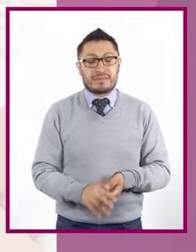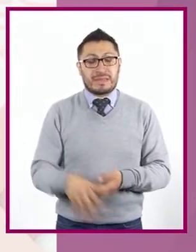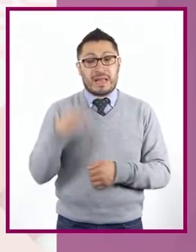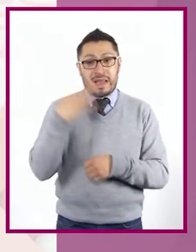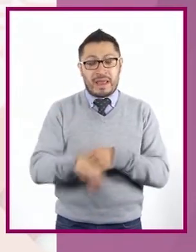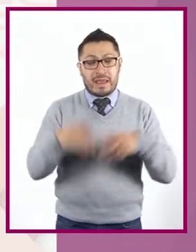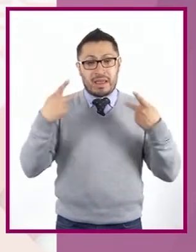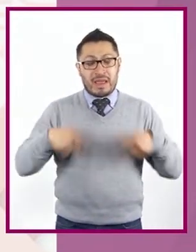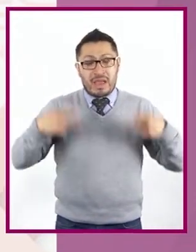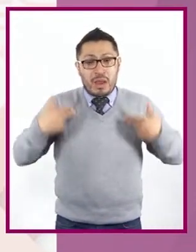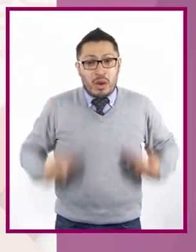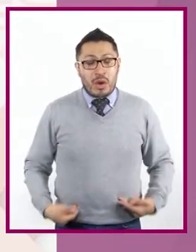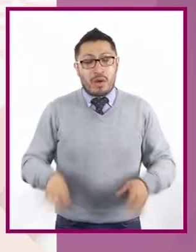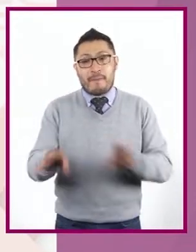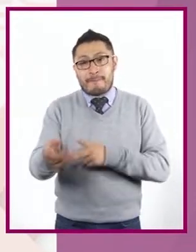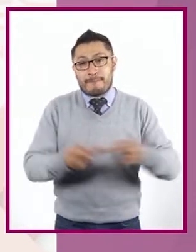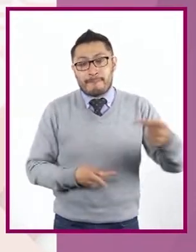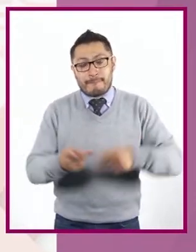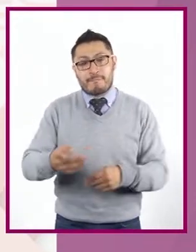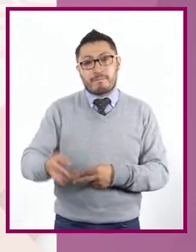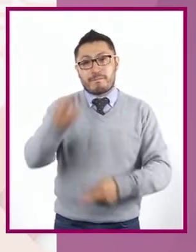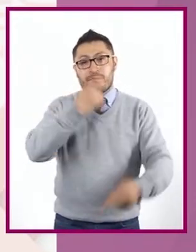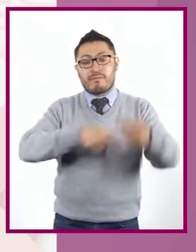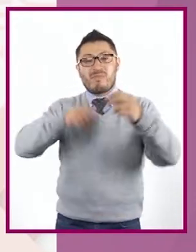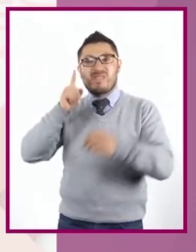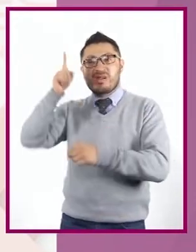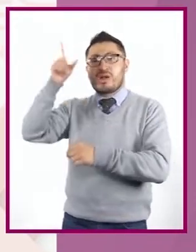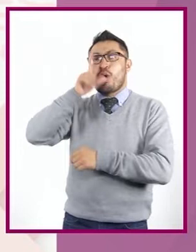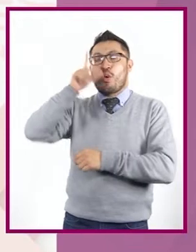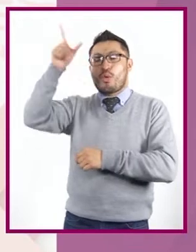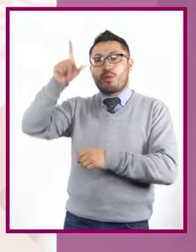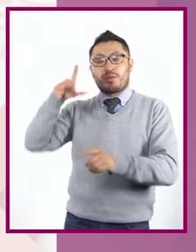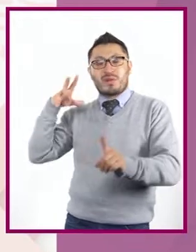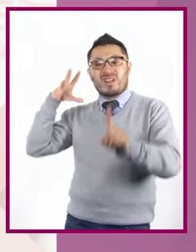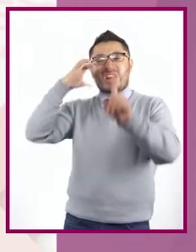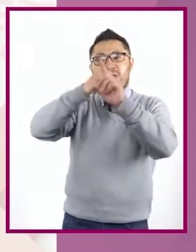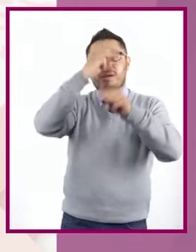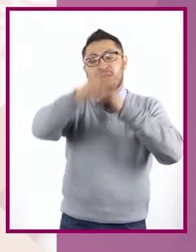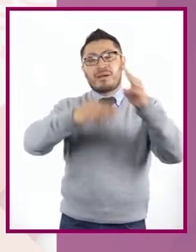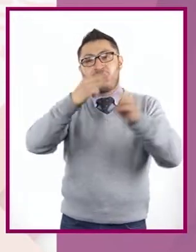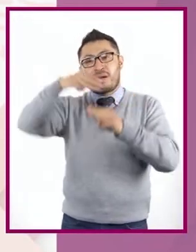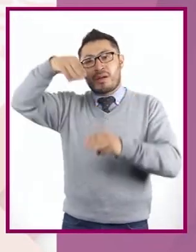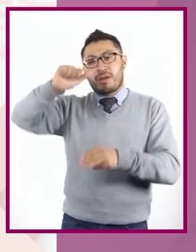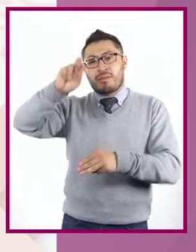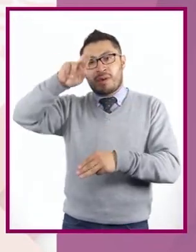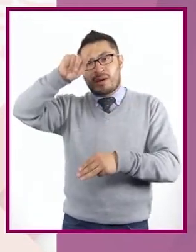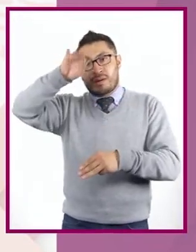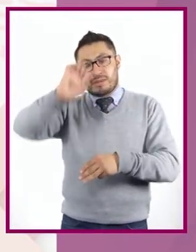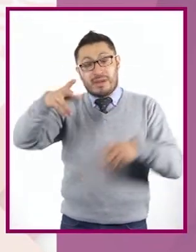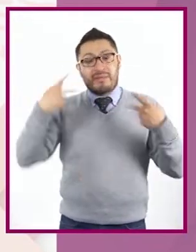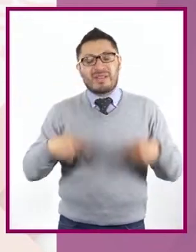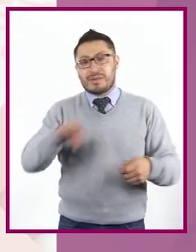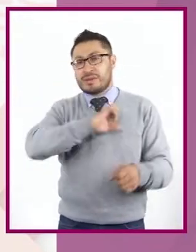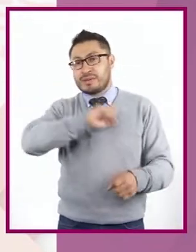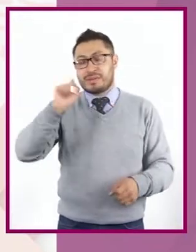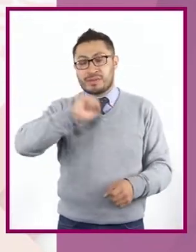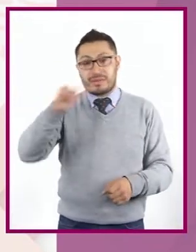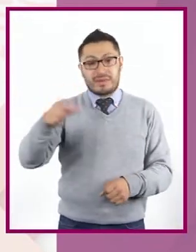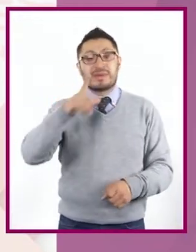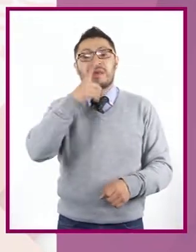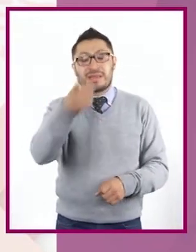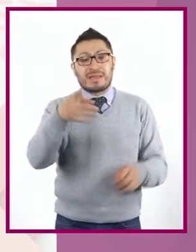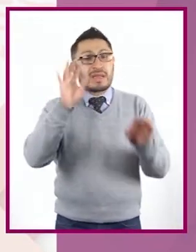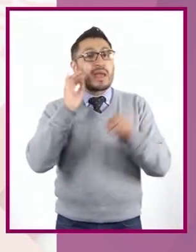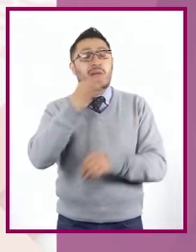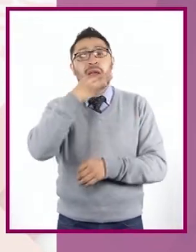Mientras la humanidad se prepara para regresar a la Luna y conquistar Marte, los expertos advierten sobre los riesgosos huecos legales